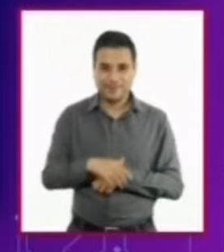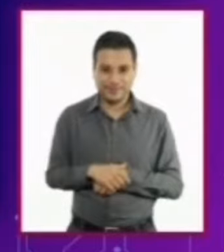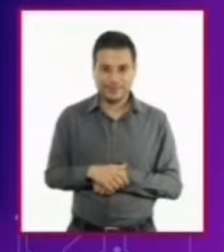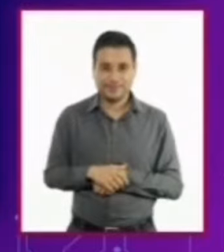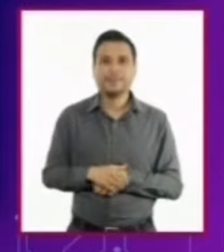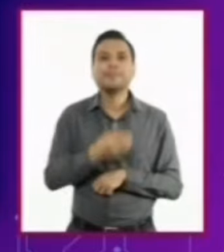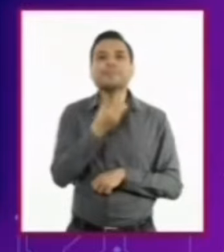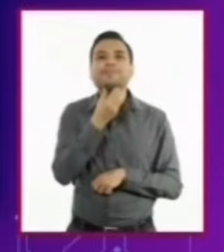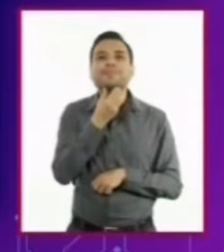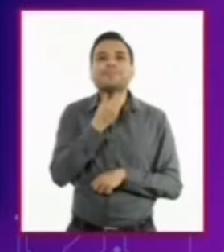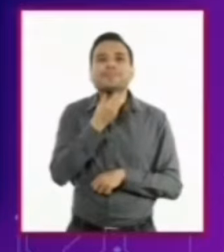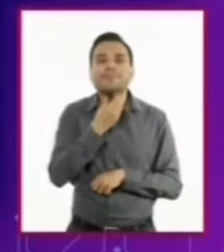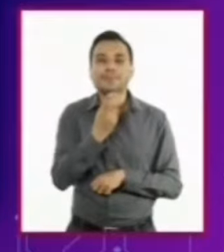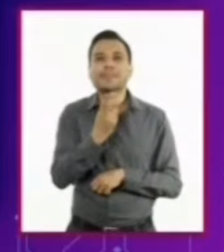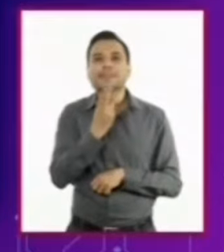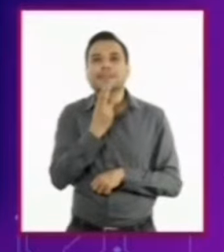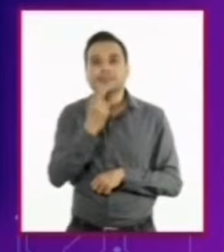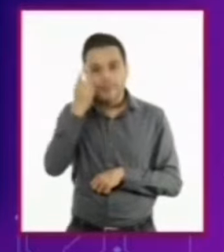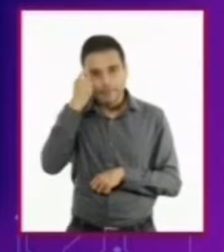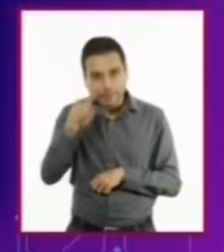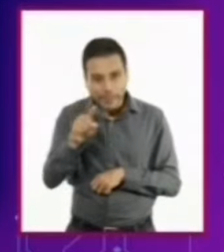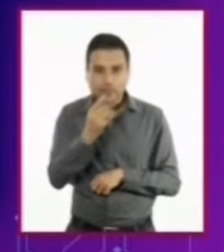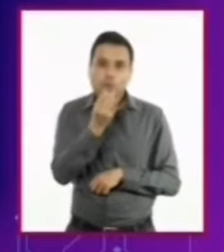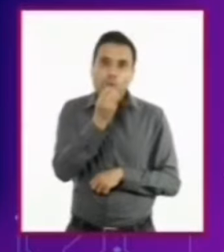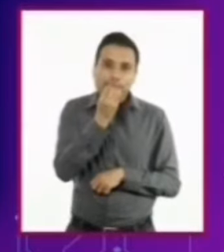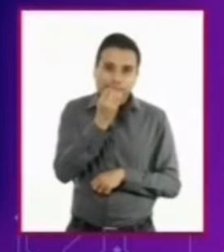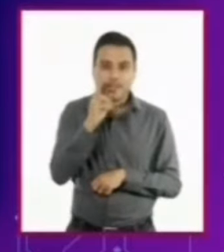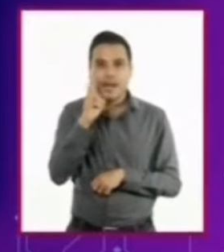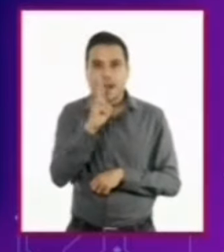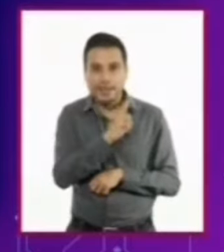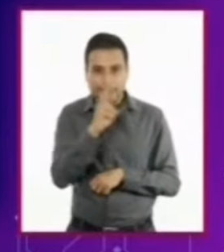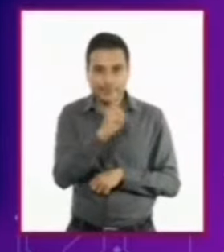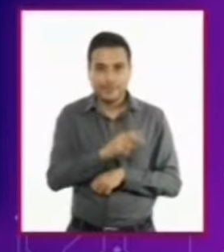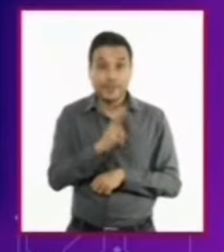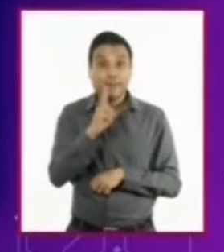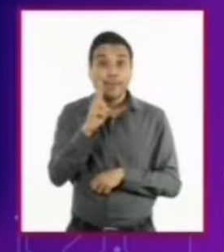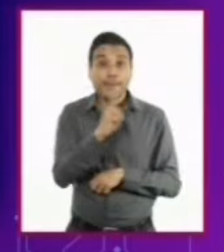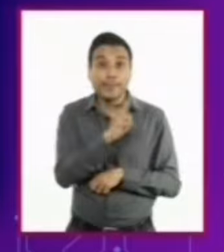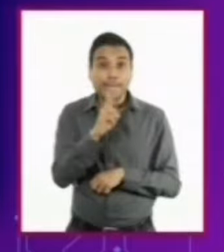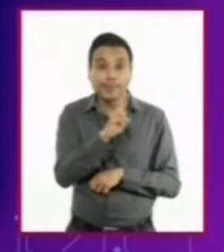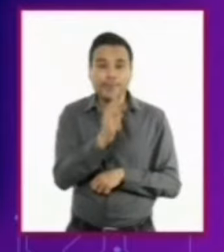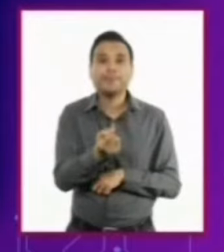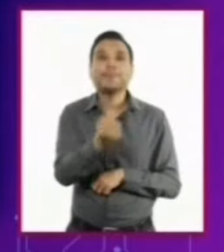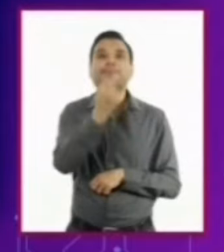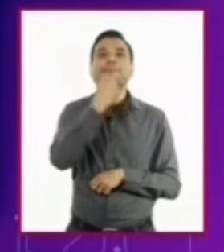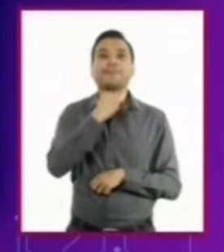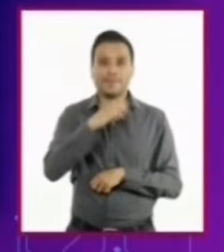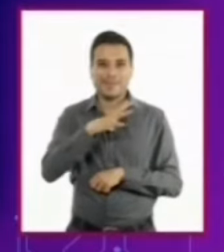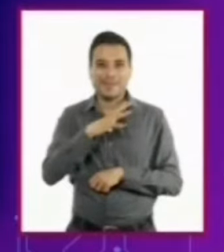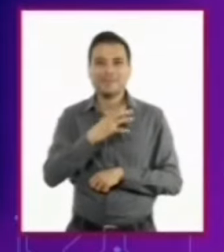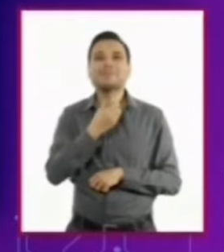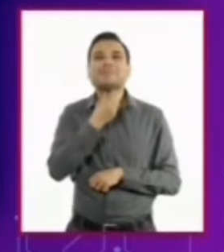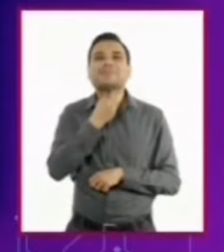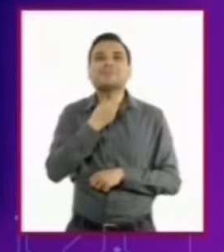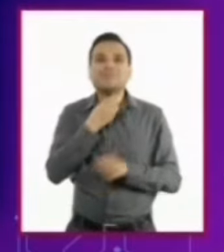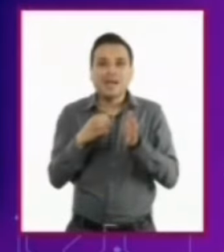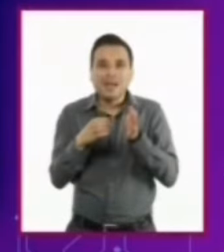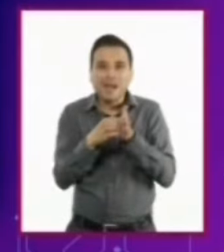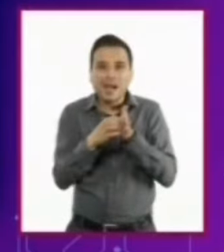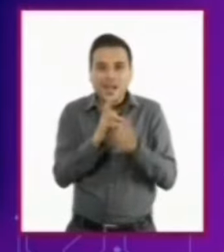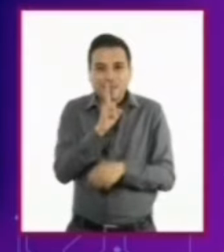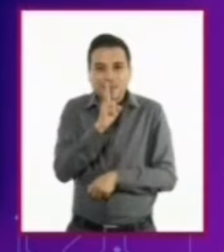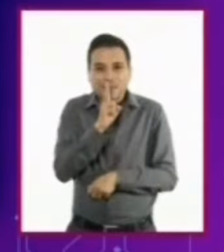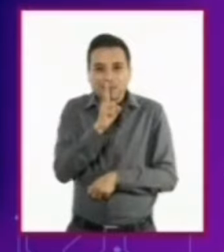los alimentos y el aire. Este viaja a través de la laringe o caja de voz. Localizada en posición inferior